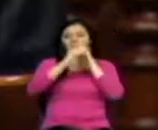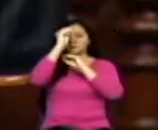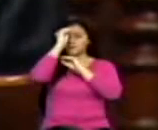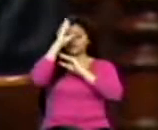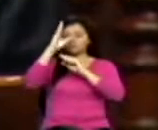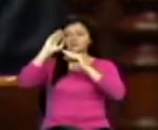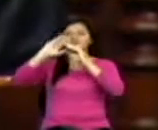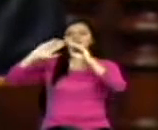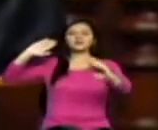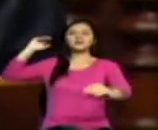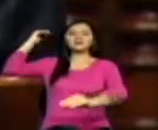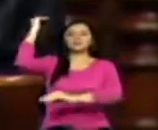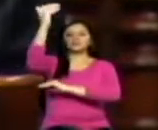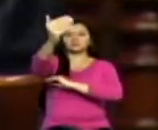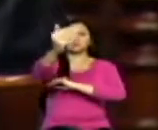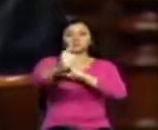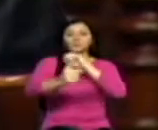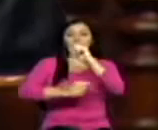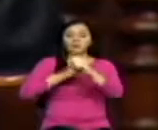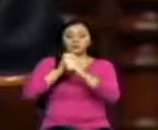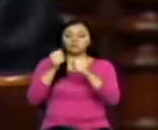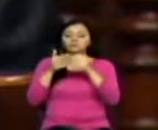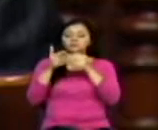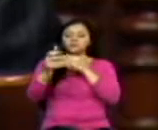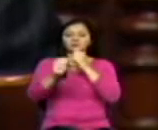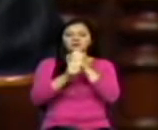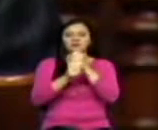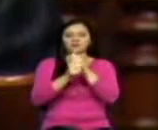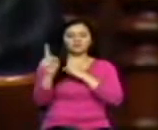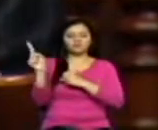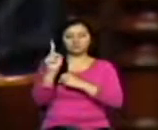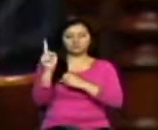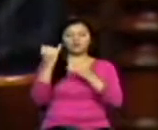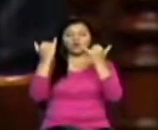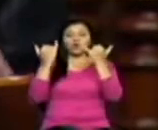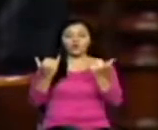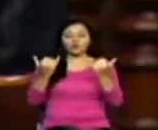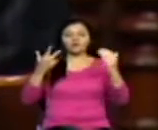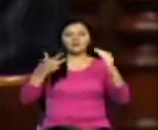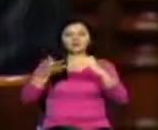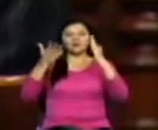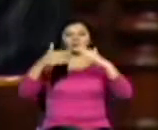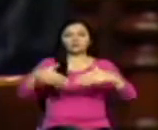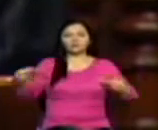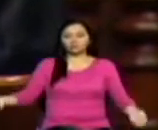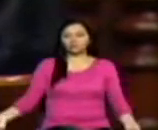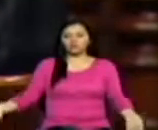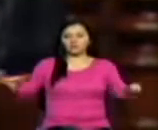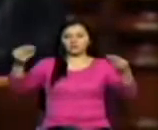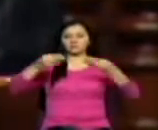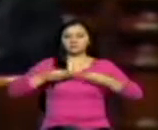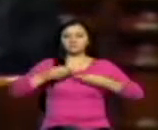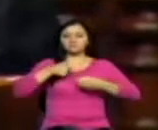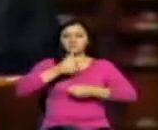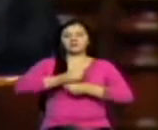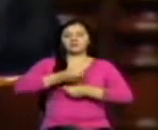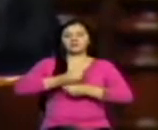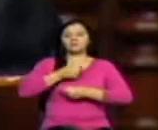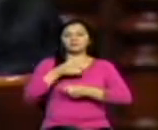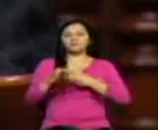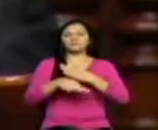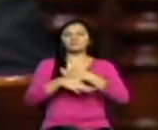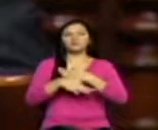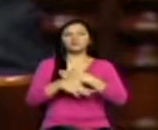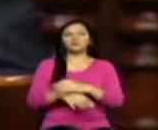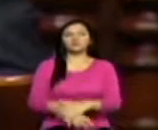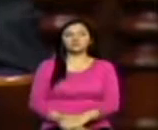en los siguientes años, sino a inaugurar el mandato que ustedes me han encomendado. Tengo,